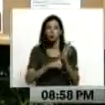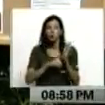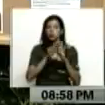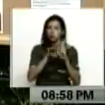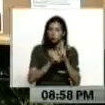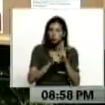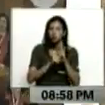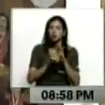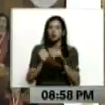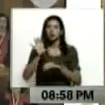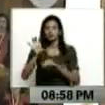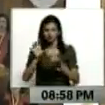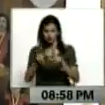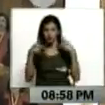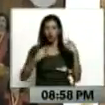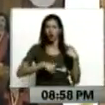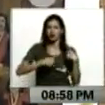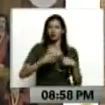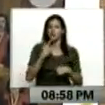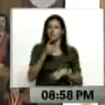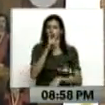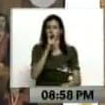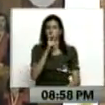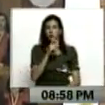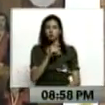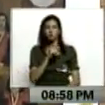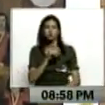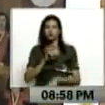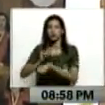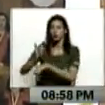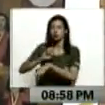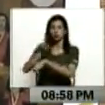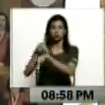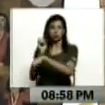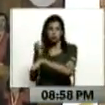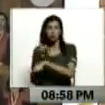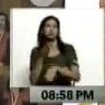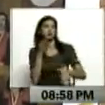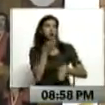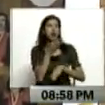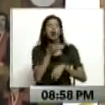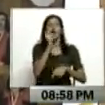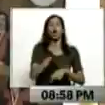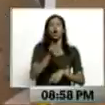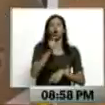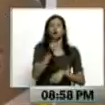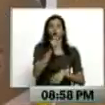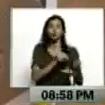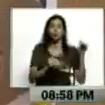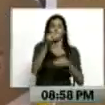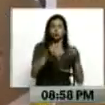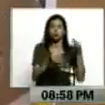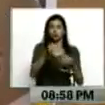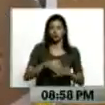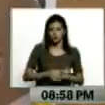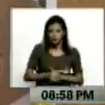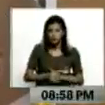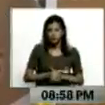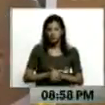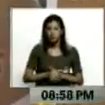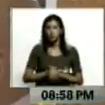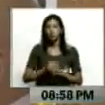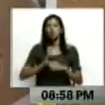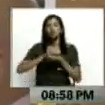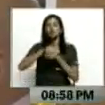Constitución la nación Argentina maduro evitó la asamblea y rindió cuentas ante la Corte